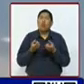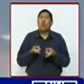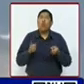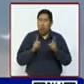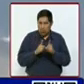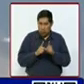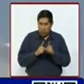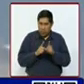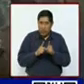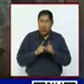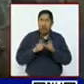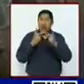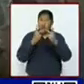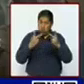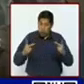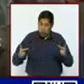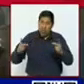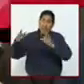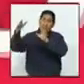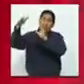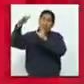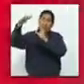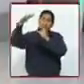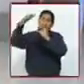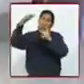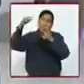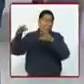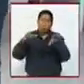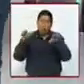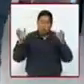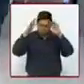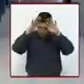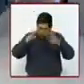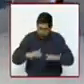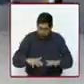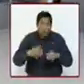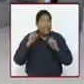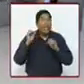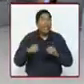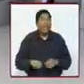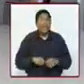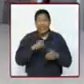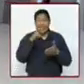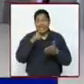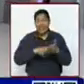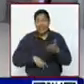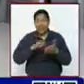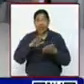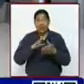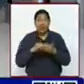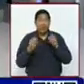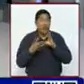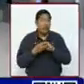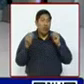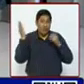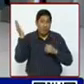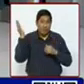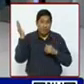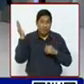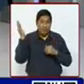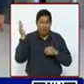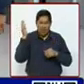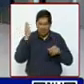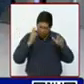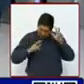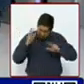regiones puede reunir las condiciones para hacer esta estimulación de nubes. Ahora sí, amigos, queremos leer sus comentarios al siguiente tema.